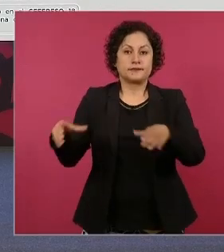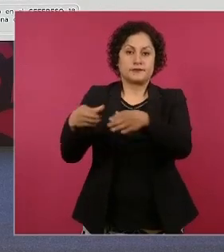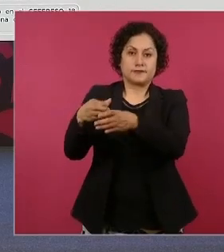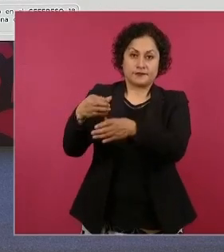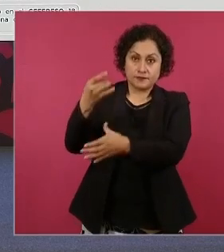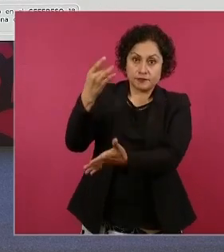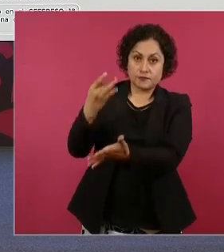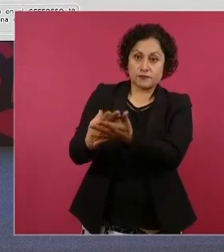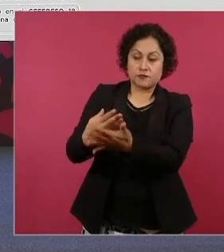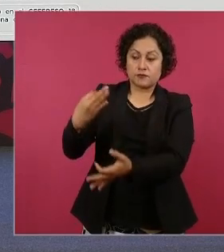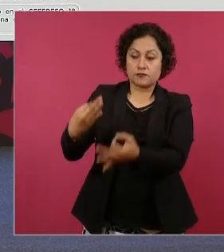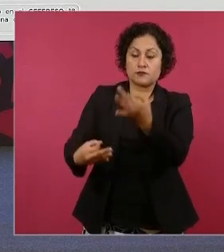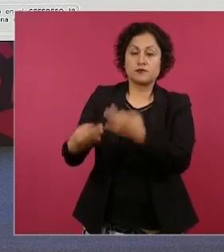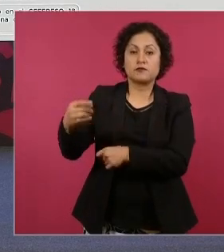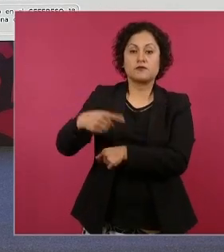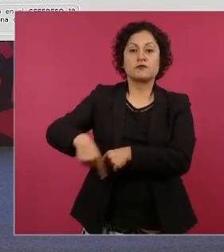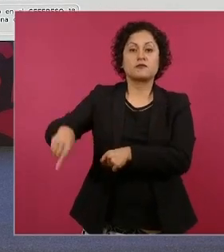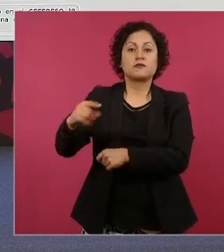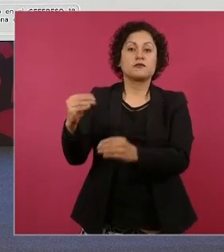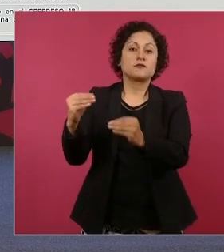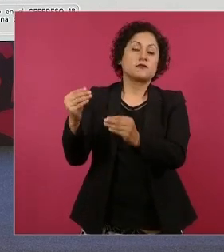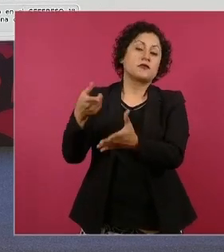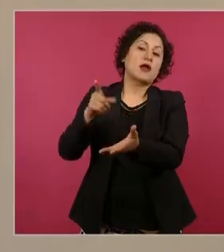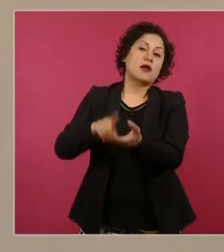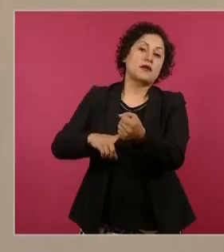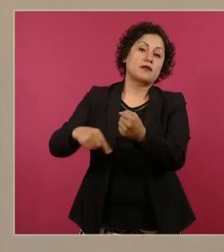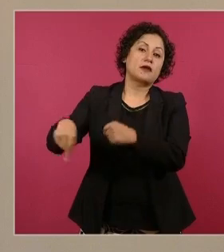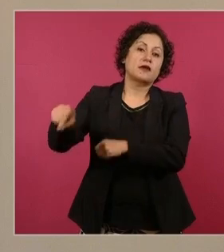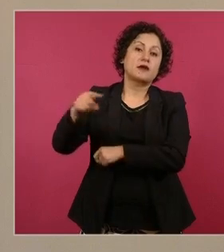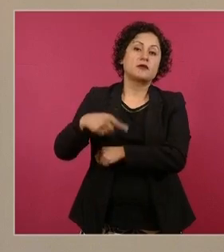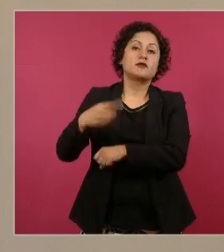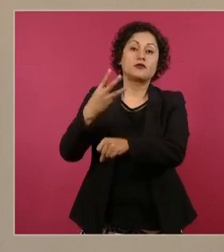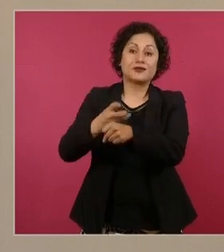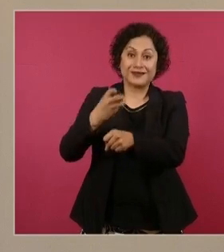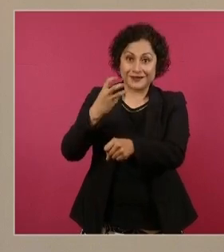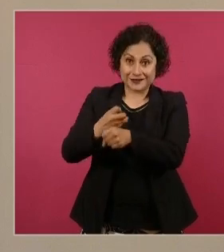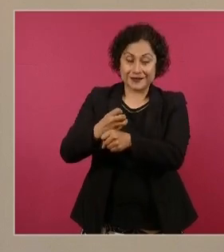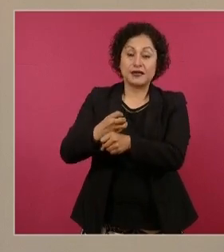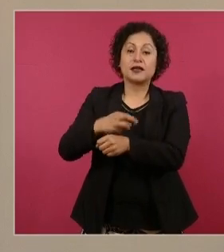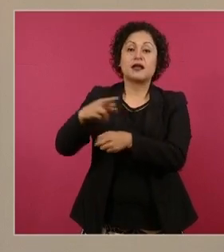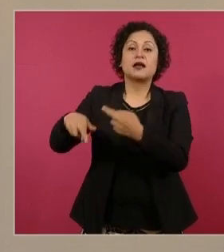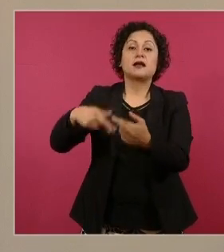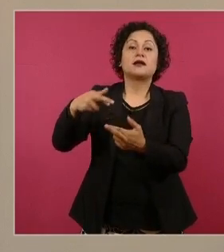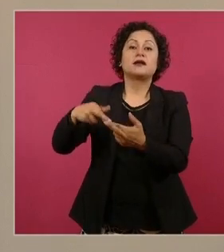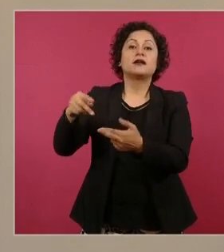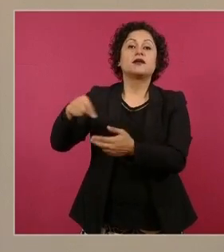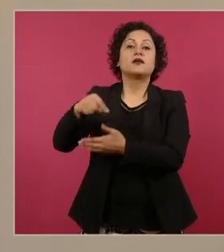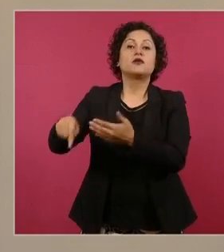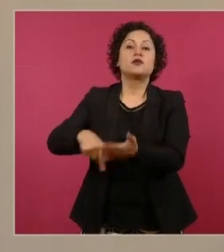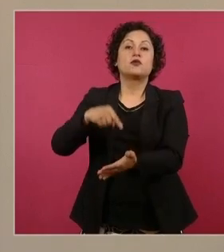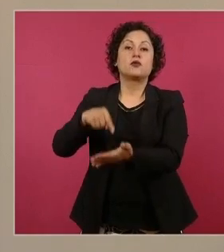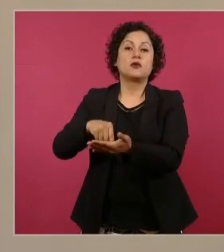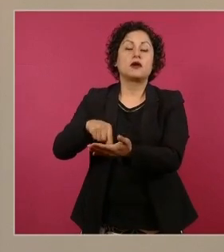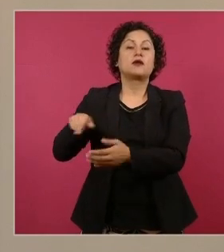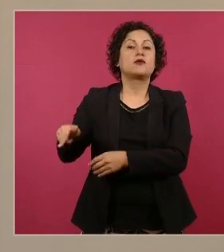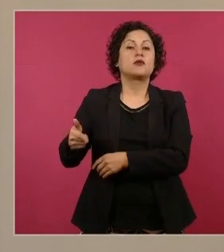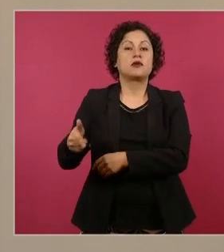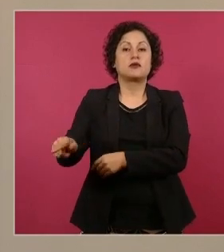de Oralidad en Materia Penal en la de la Tercera Región, con sede en Celaya, Guanajuato,